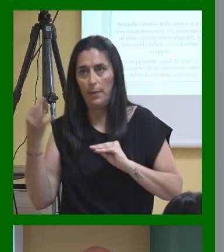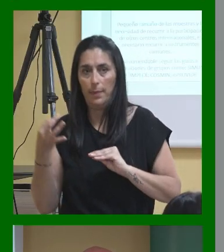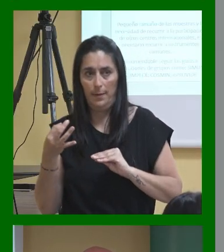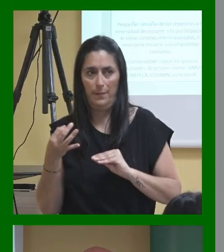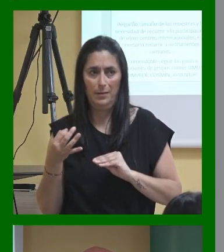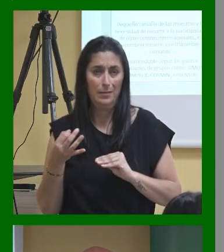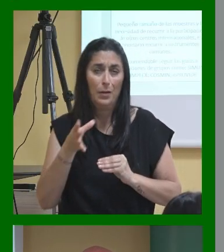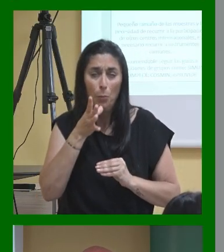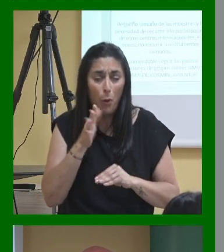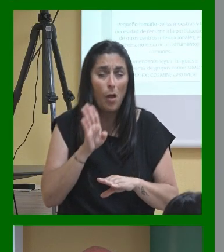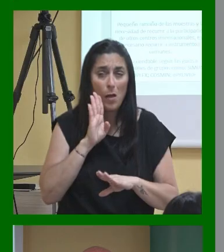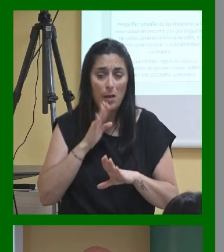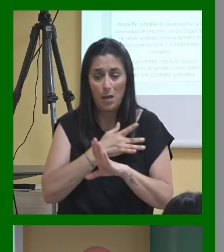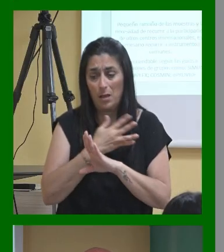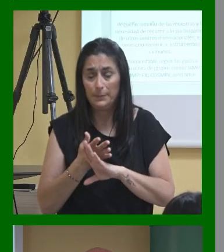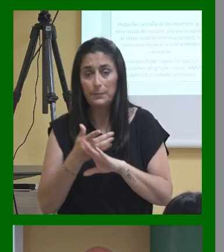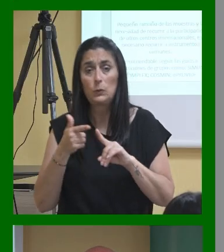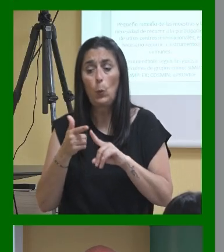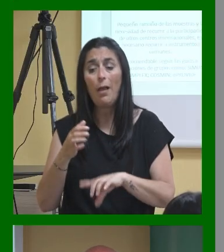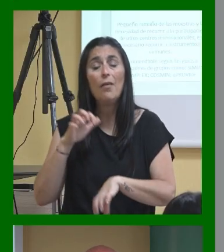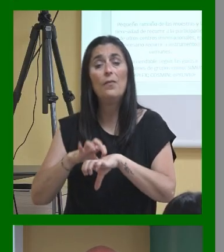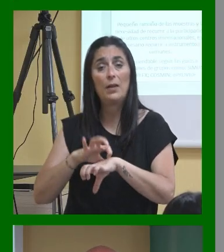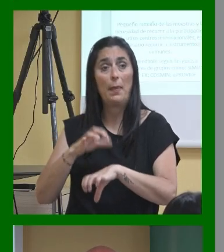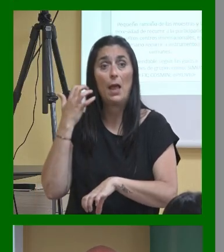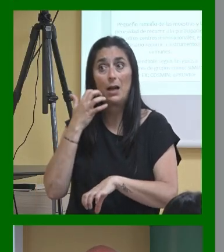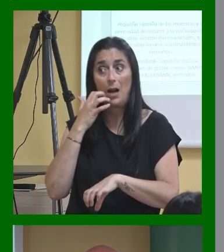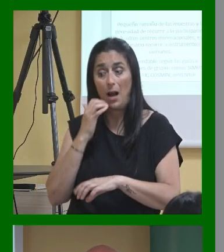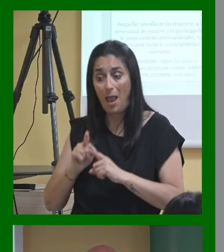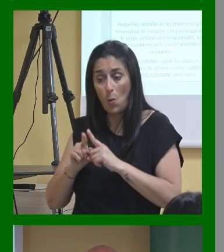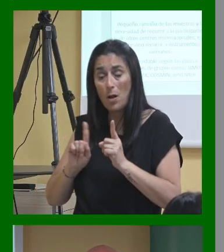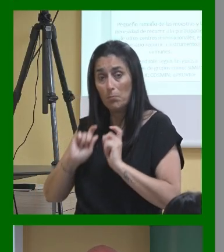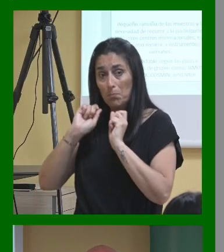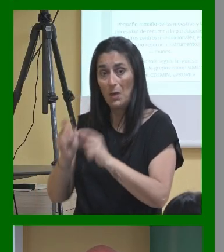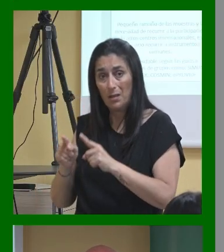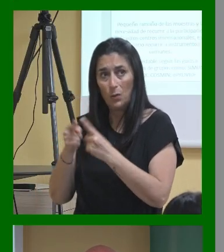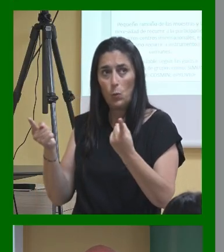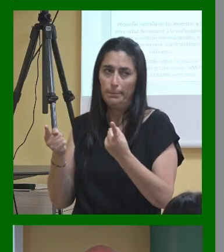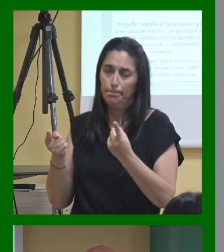los niños que son evaluados con enfermedades raras sufren la mala praxis de la psicología,